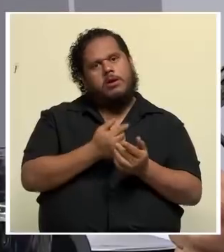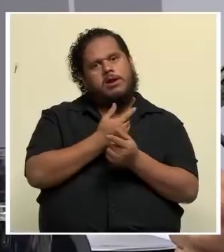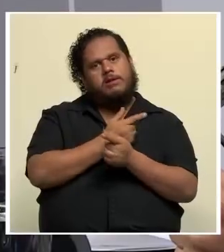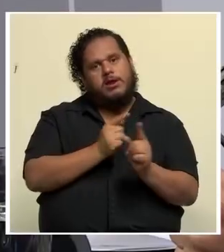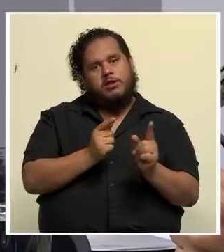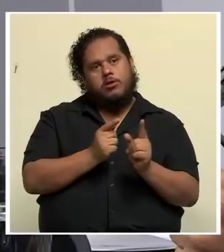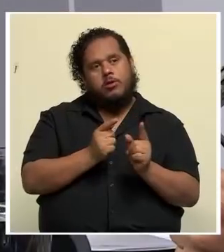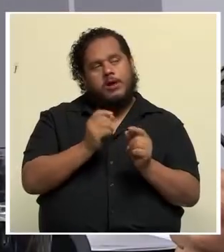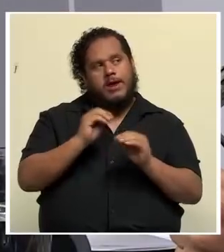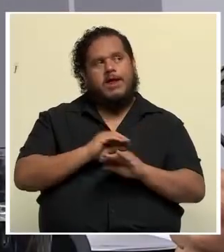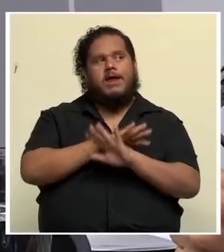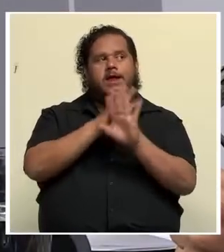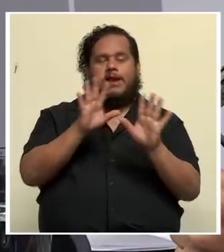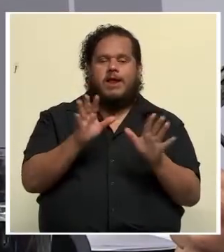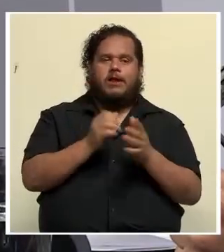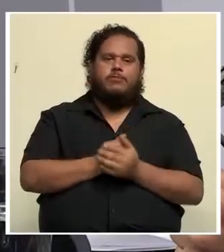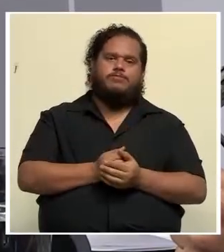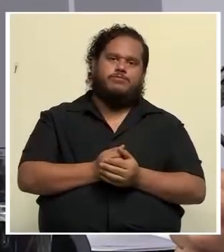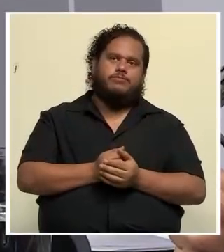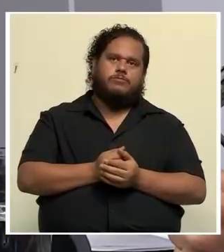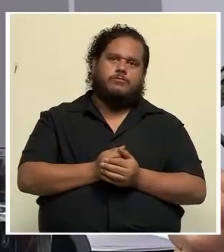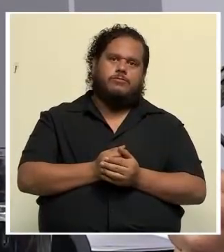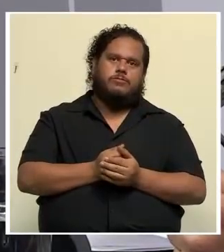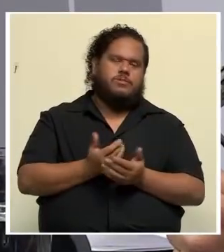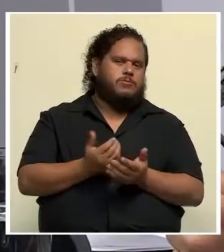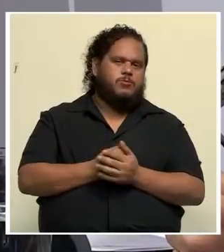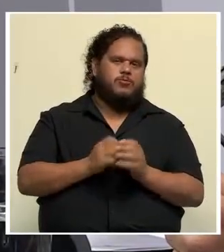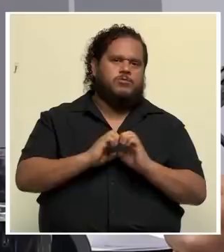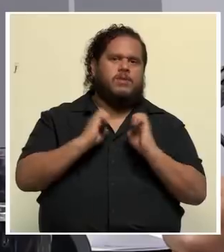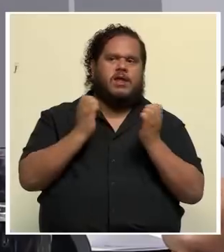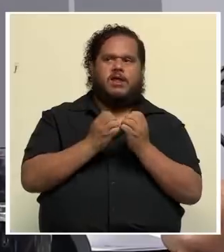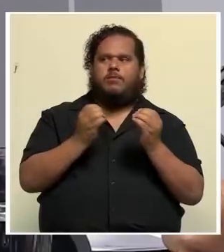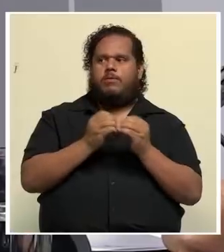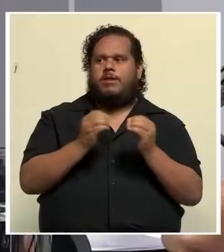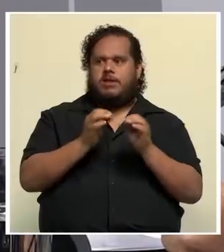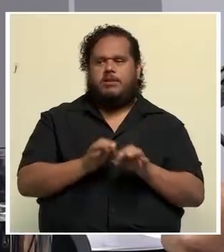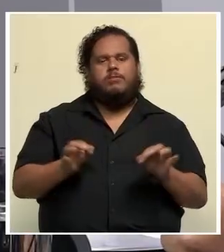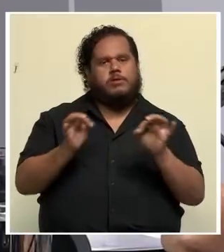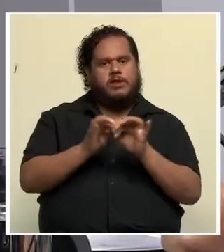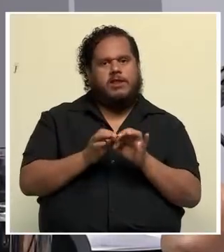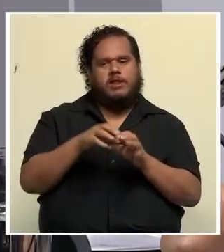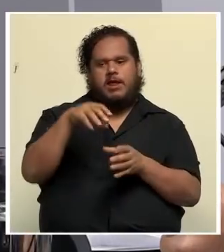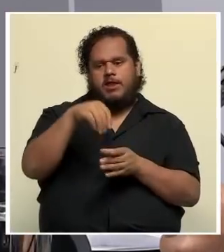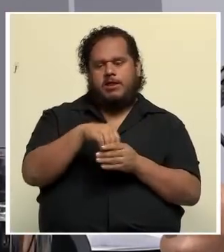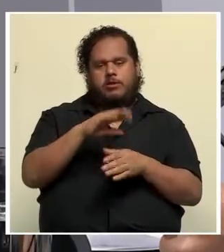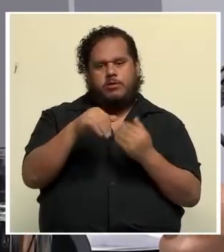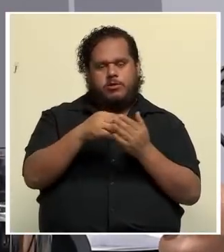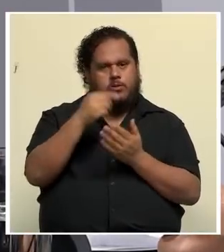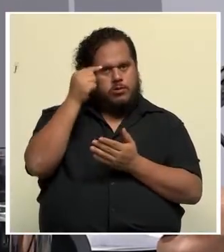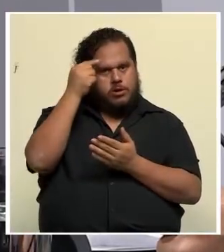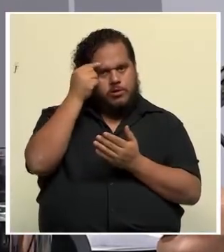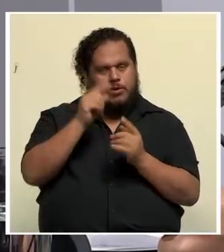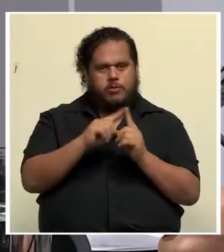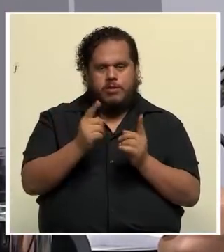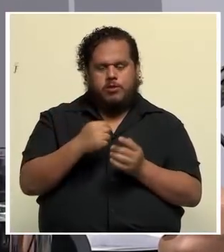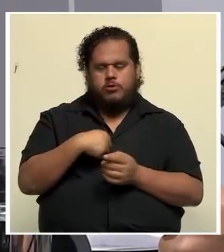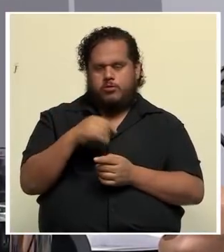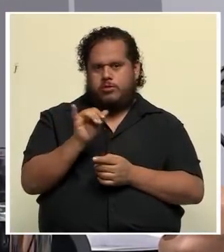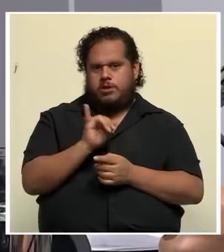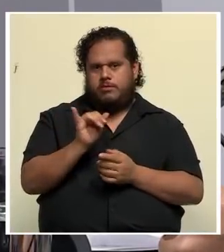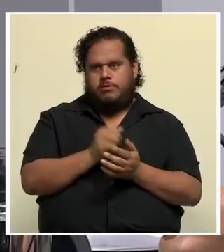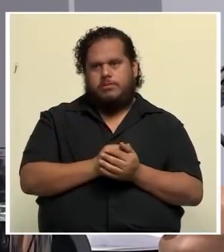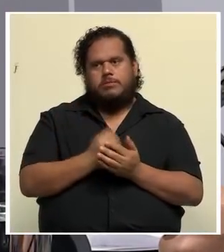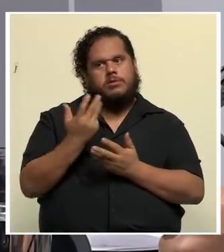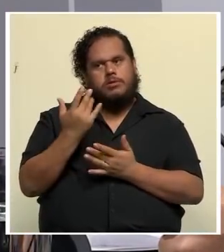por supuesto, que será el equipo más importante dentro de lo que es gobierno, pero yo también espero,